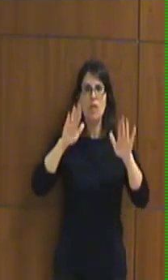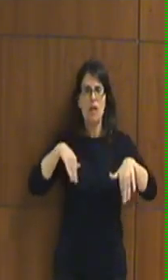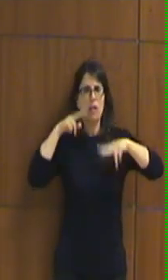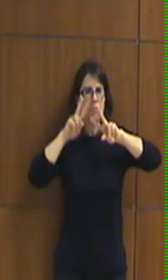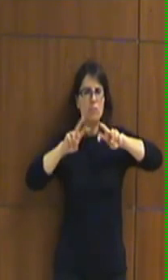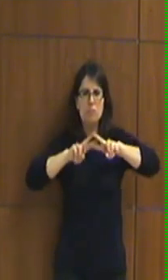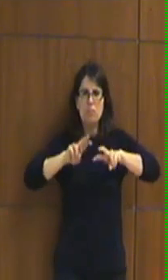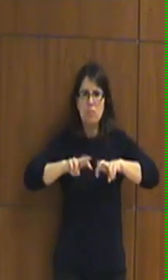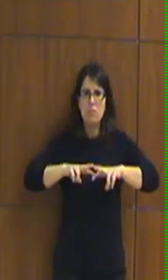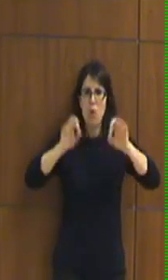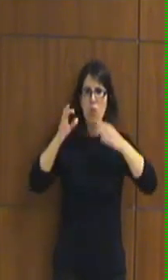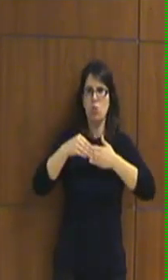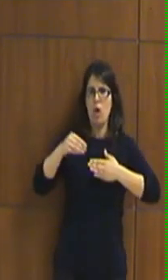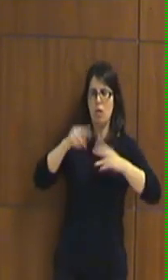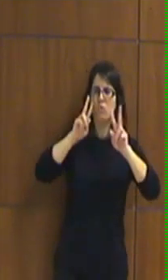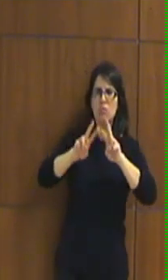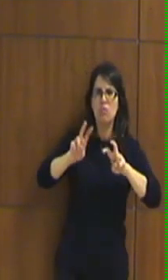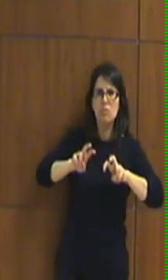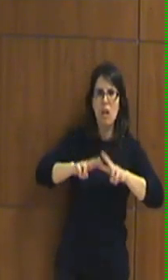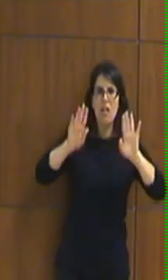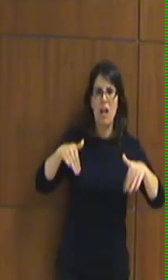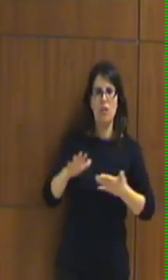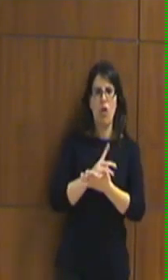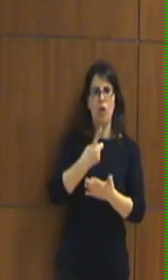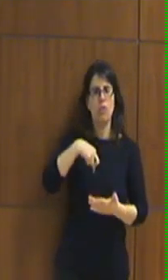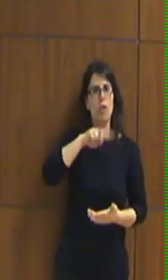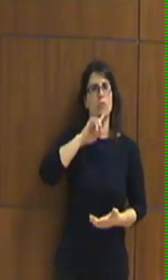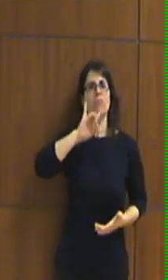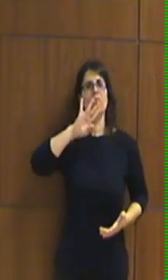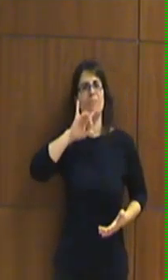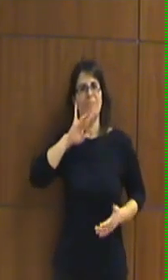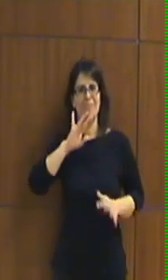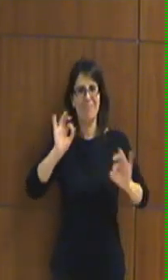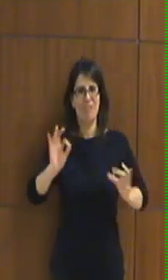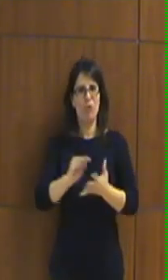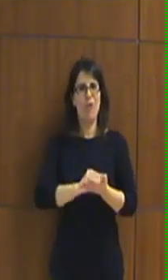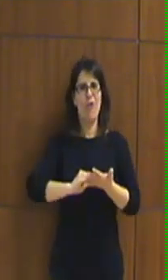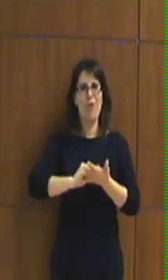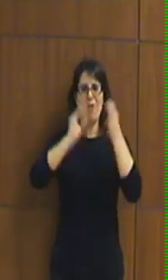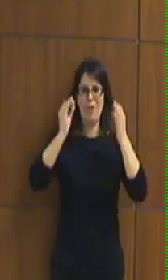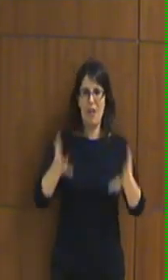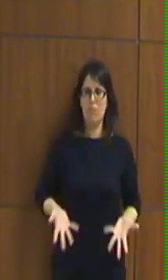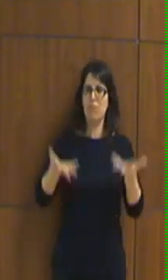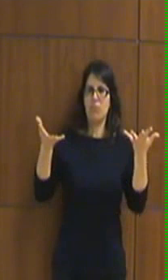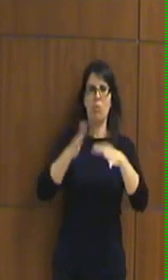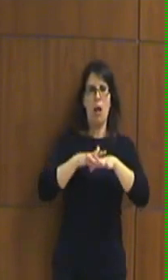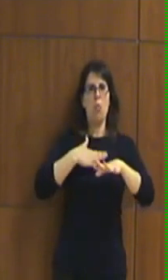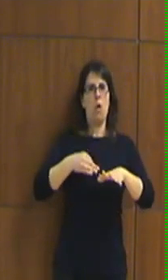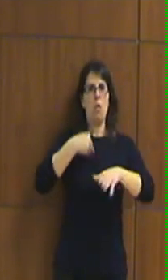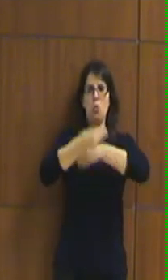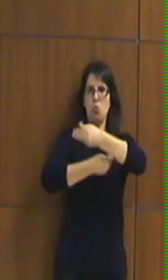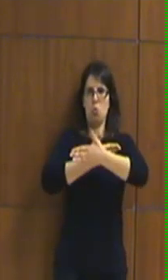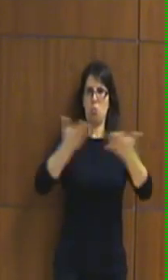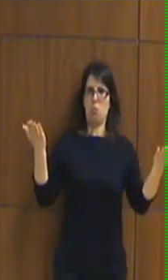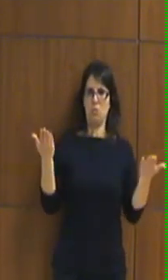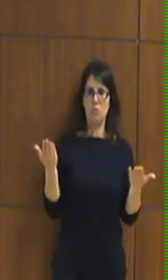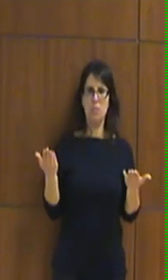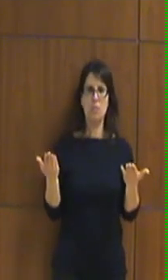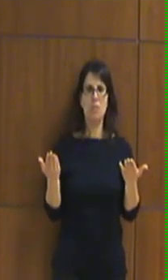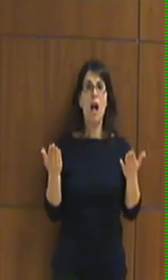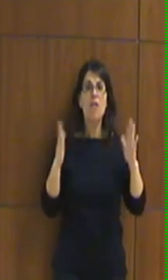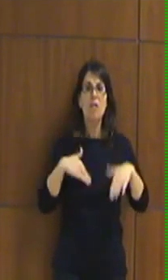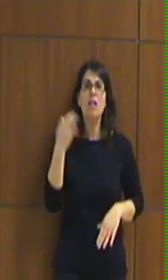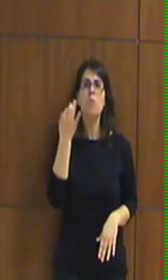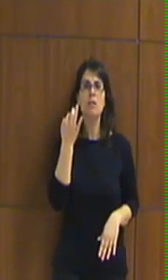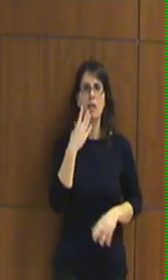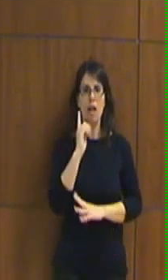aplicación, los usuarios, todo el mundo estaría muy contento, y cuando eso queda resuelto y ya queda para su uso y para su disfrute, pues resulta que pues